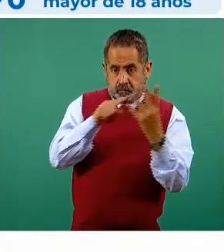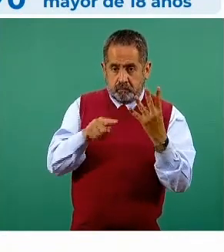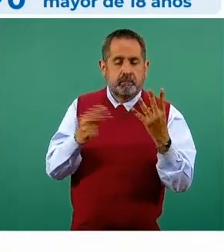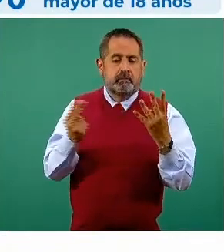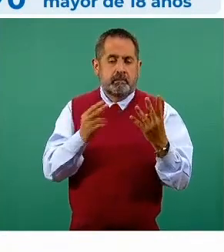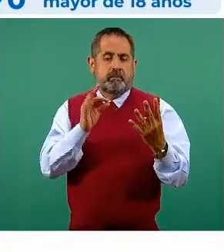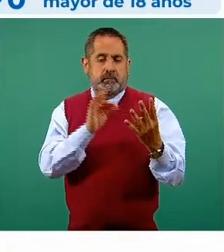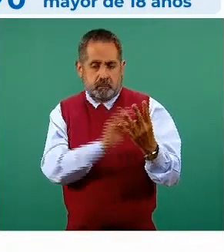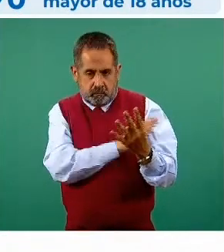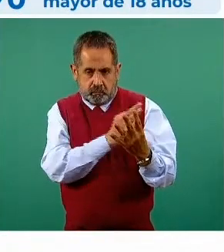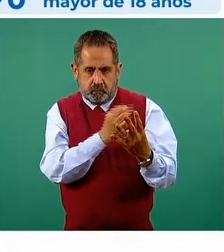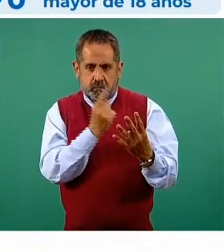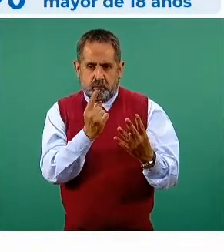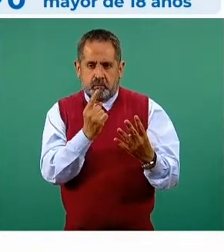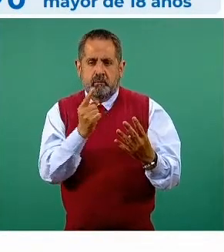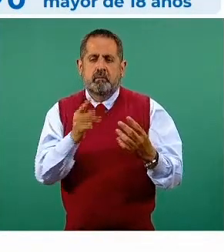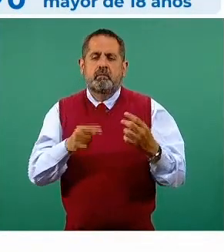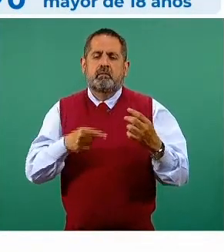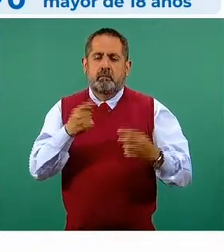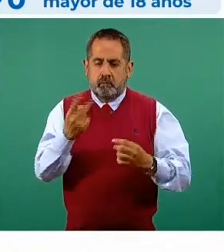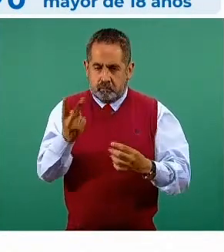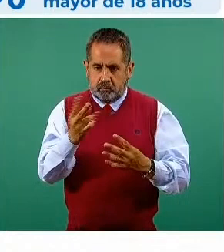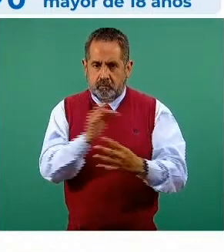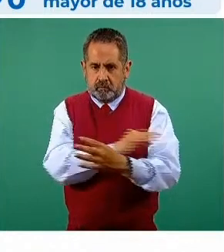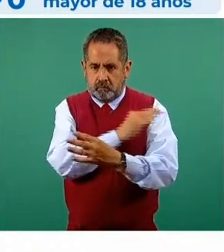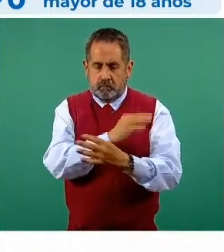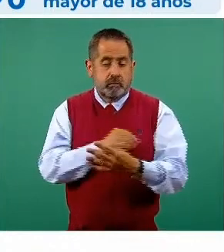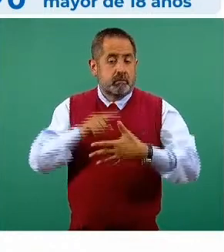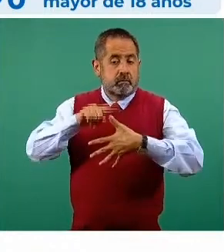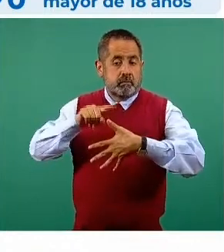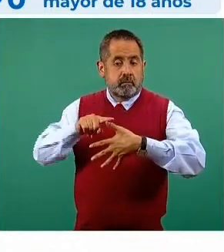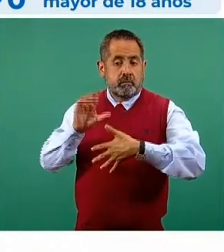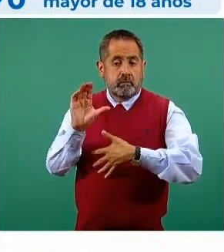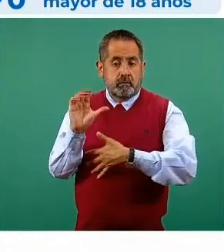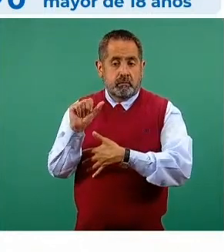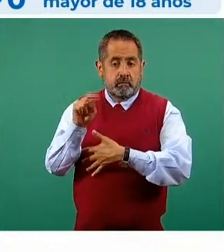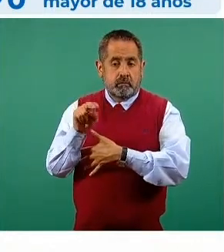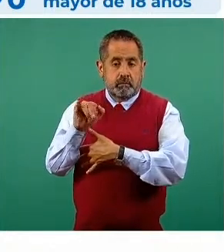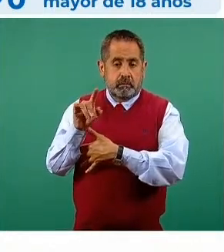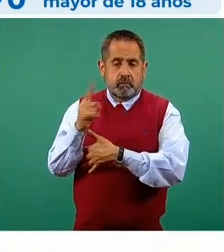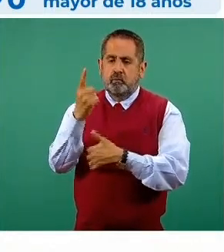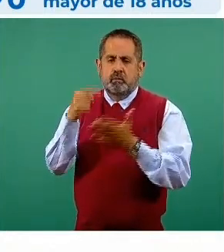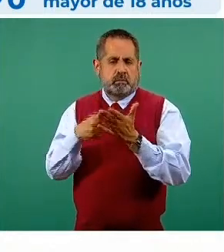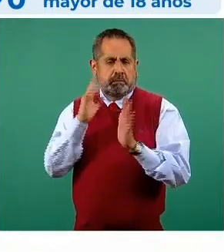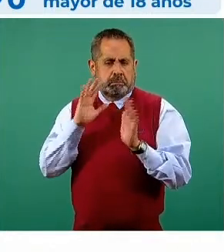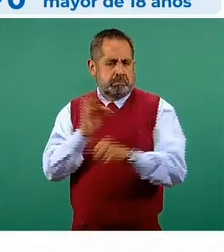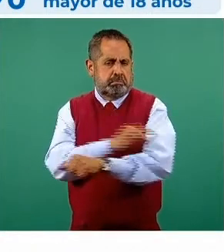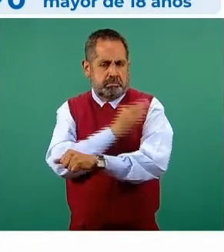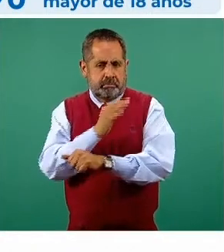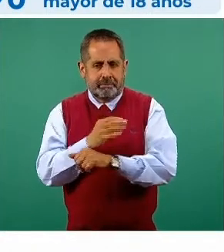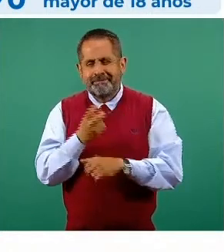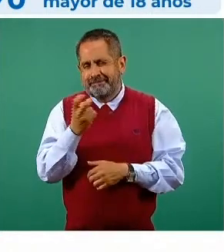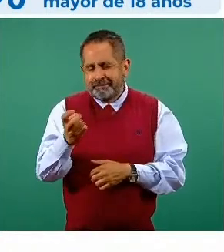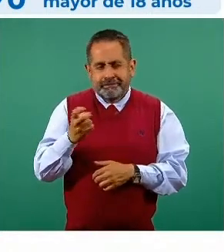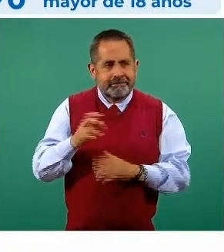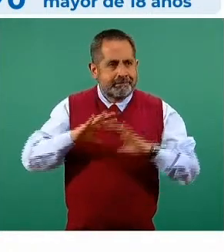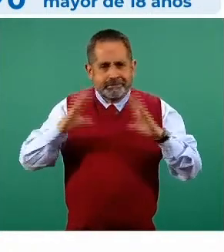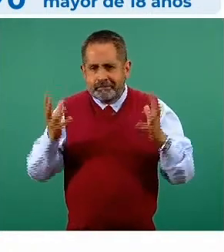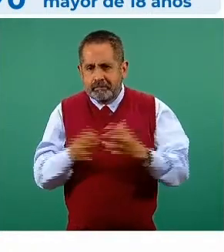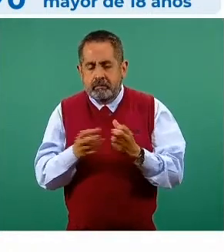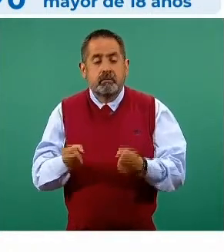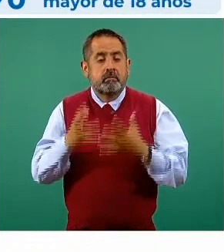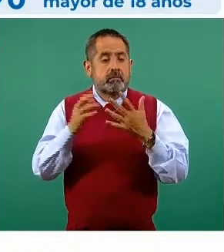doble dosis. Solamente una, CanSino, es una dosis. Por esa razón, no se puede obtener el número de personas